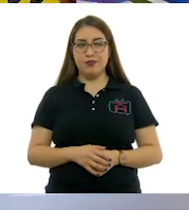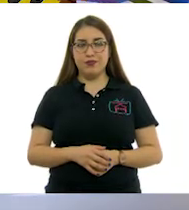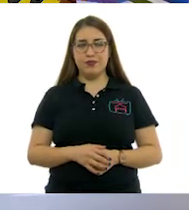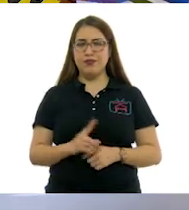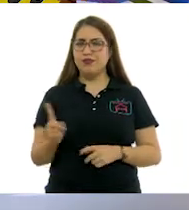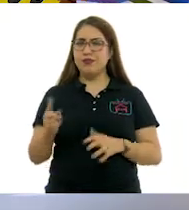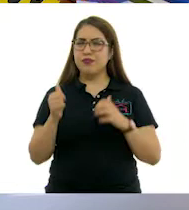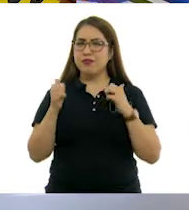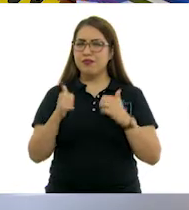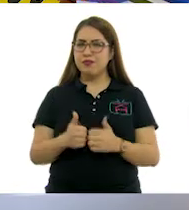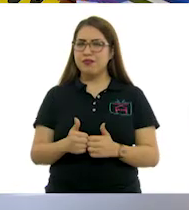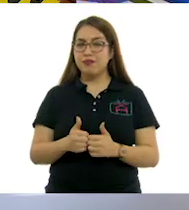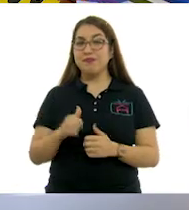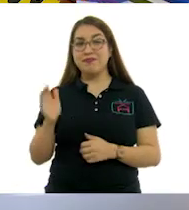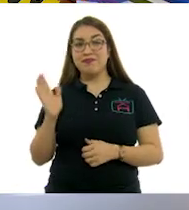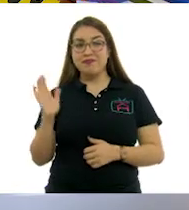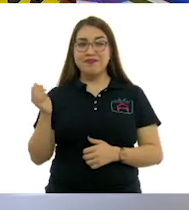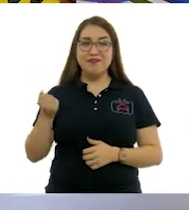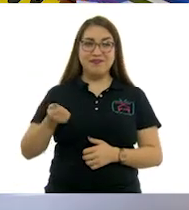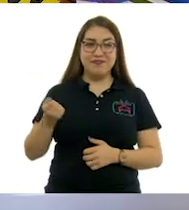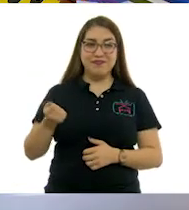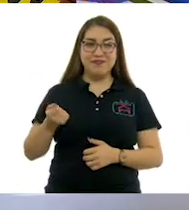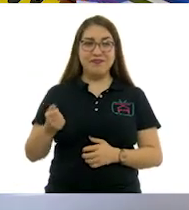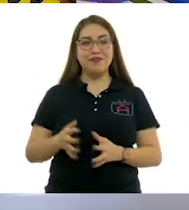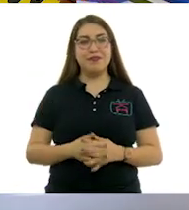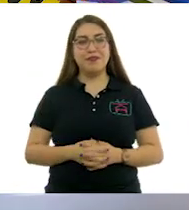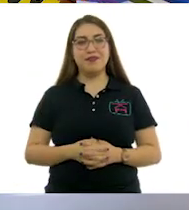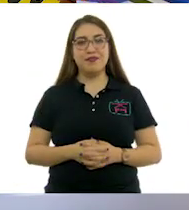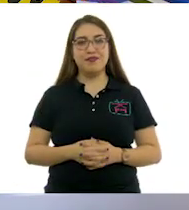Se quedó ahí saludando.